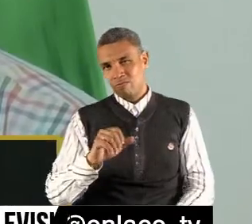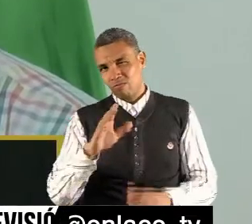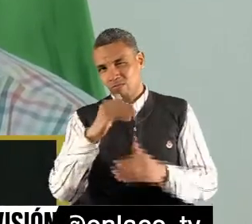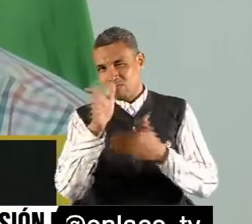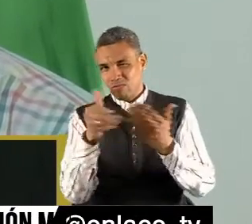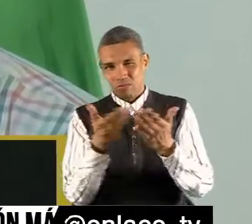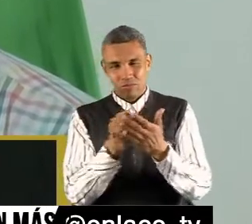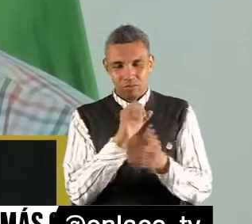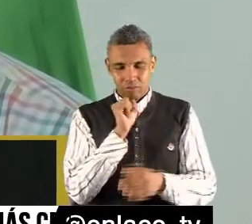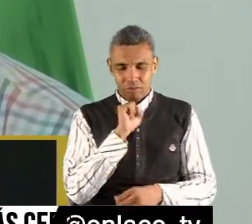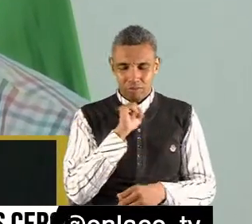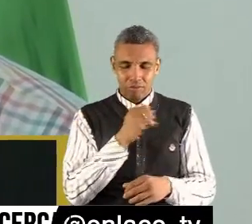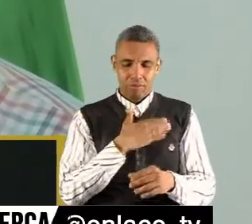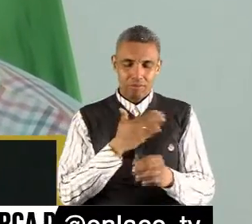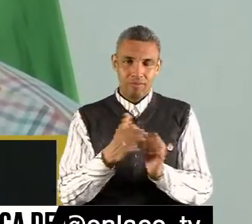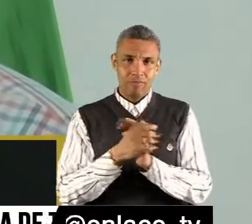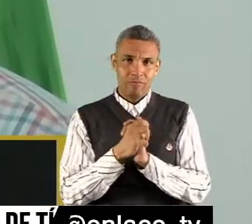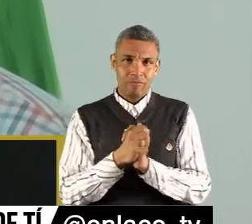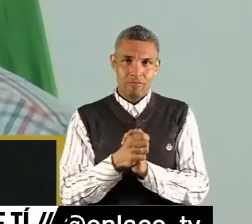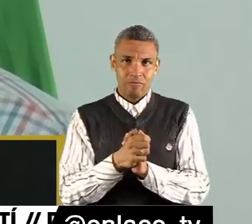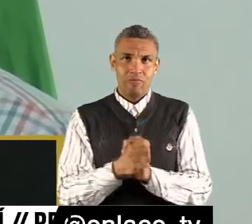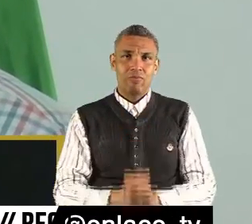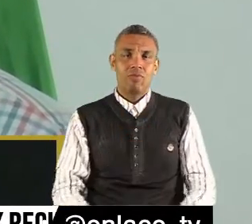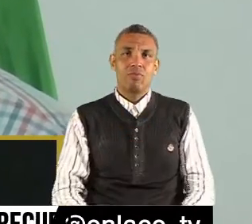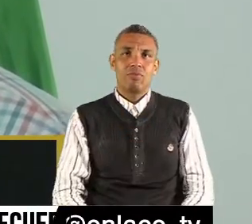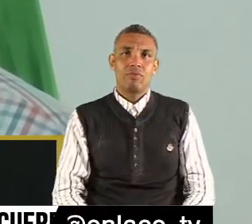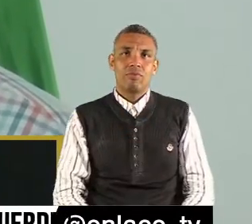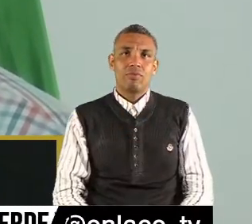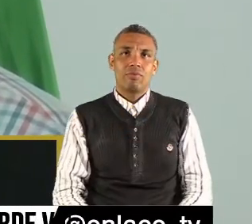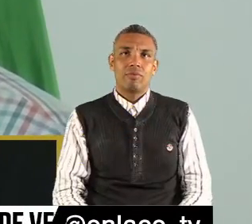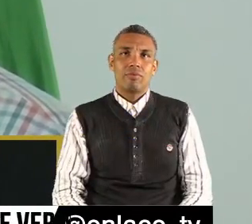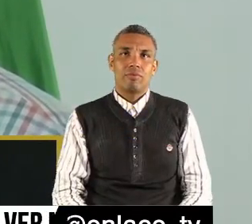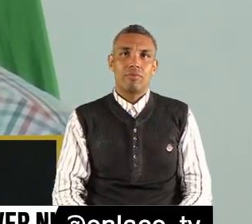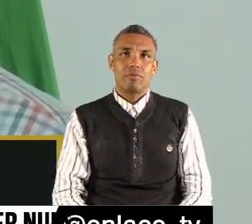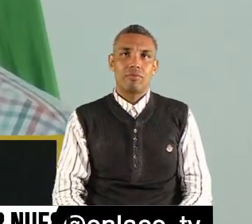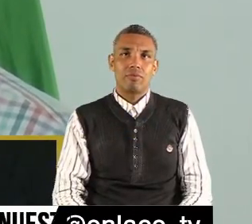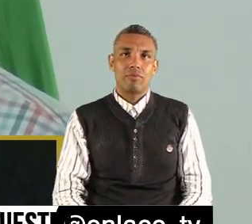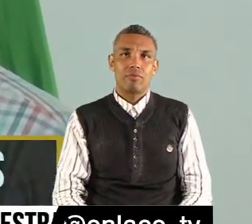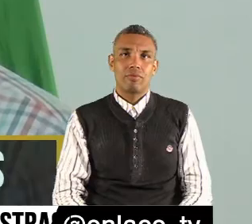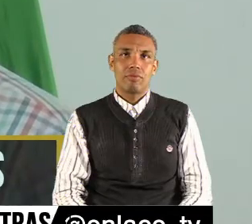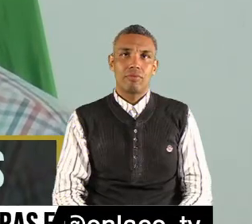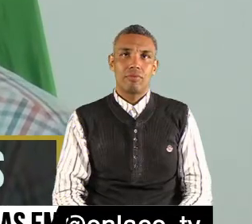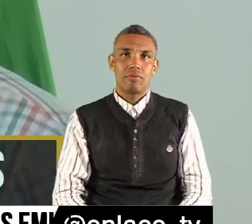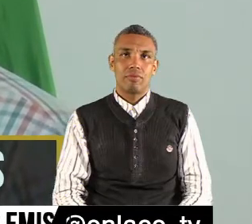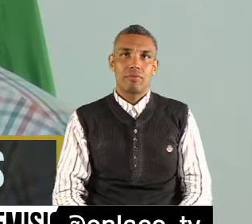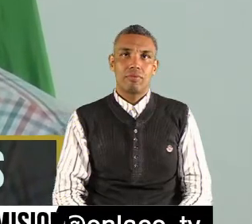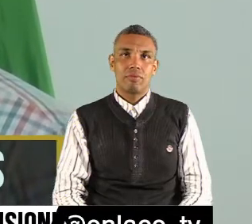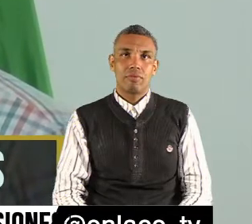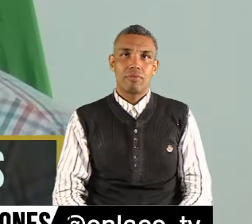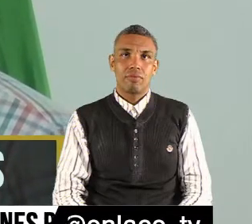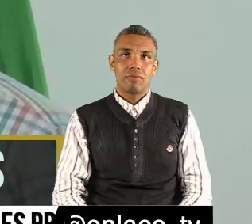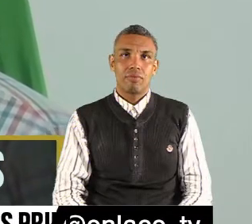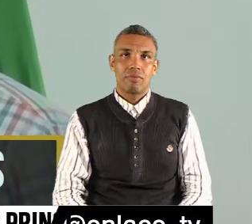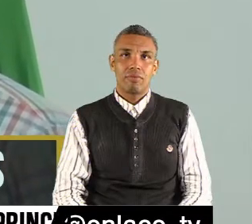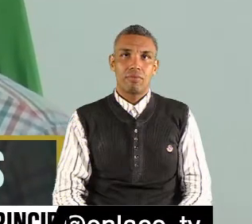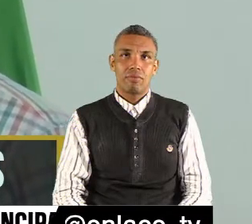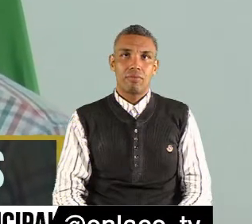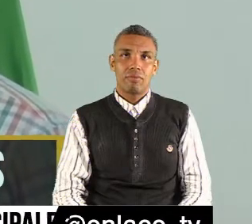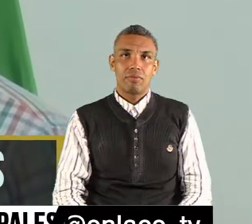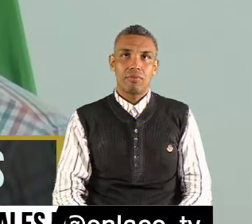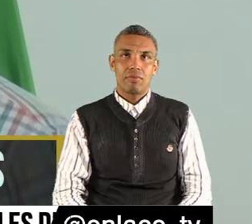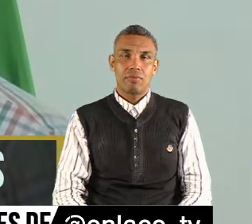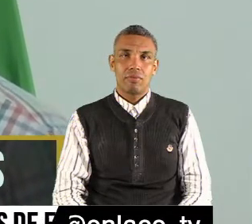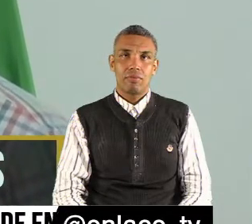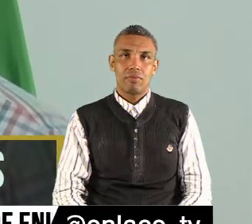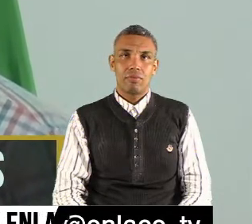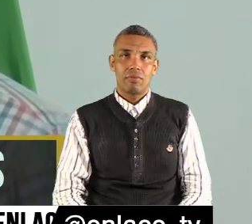Enlace Televisión. Muy complacido, hoy iniciamos ya de manera en forma el proceso de alimentación